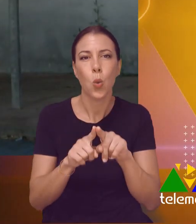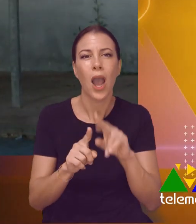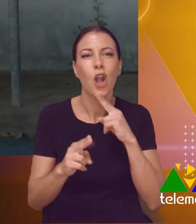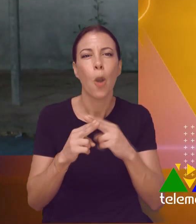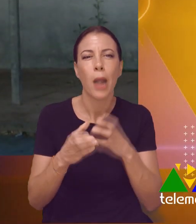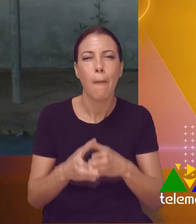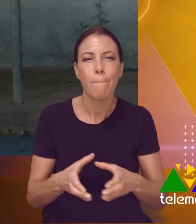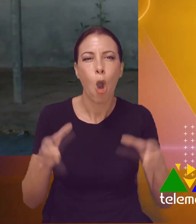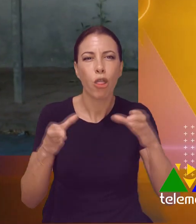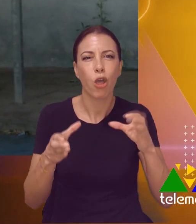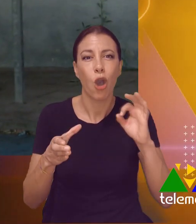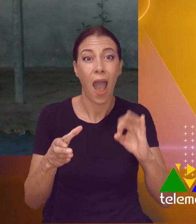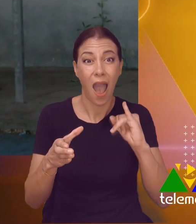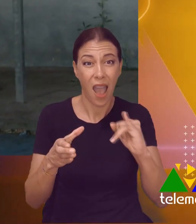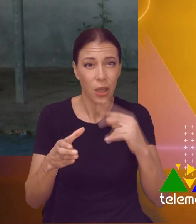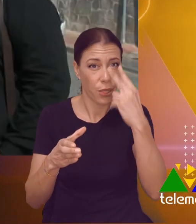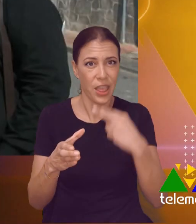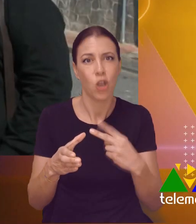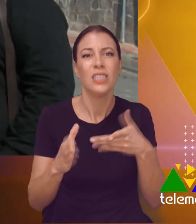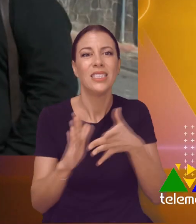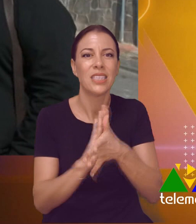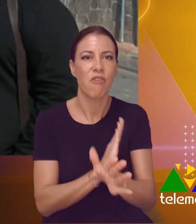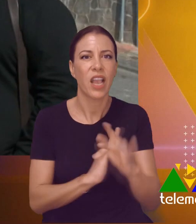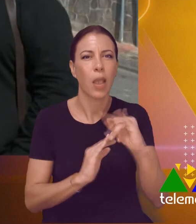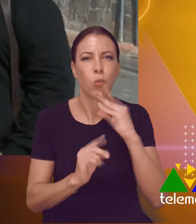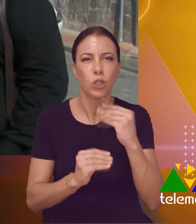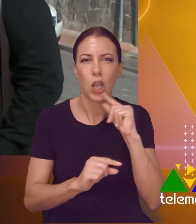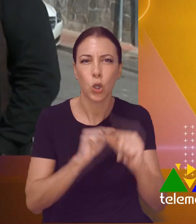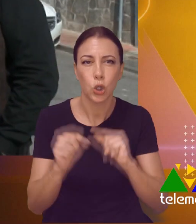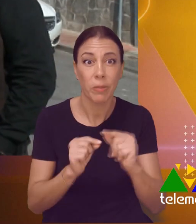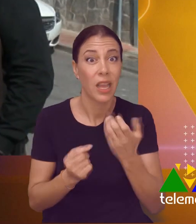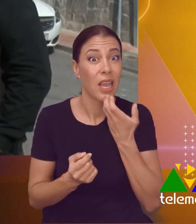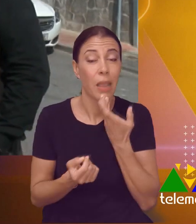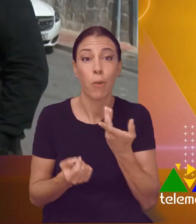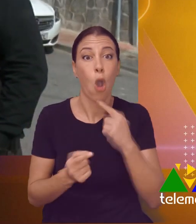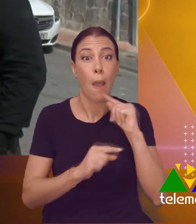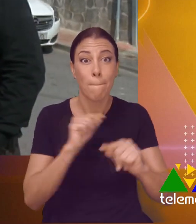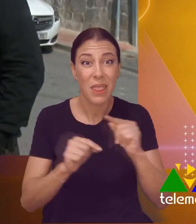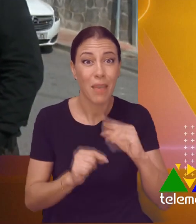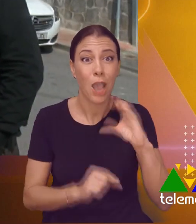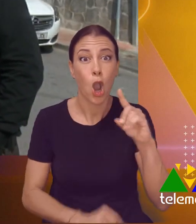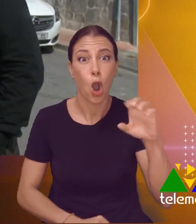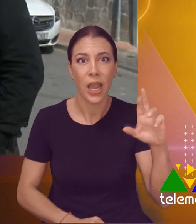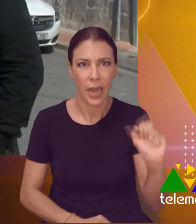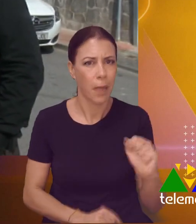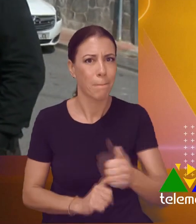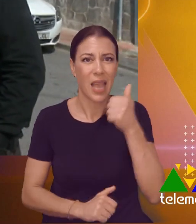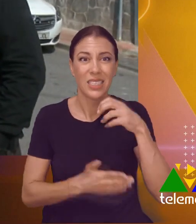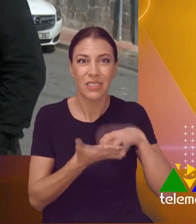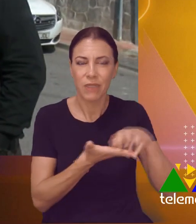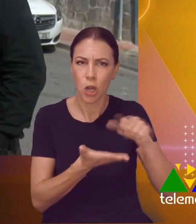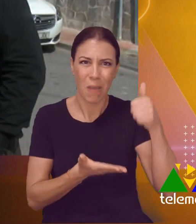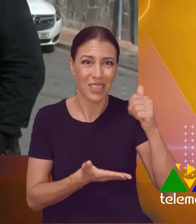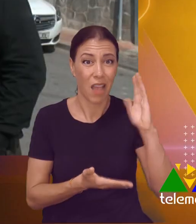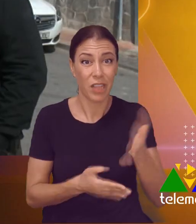frecuencia, con lo cual, pues cada vez que había una epidemia de cólera, estos barrios siempre eran los más afectados, sencillamente pues no tenían instalaciones sanitarias de ningún